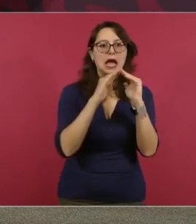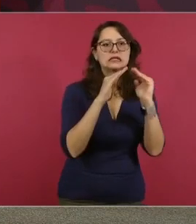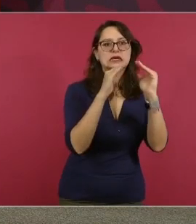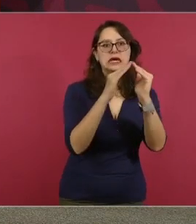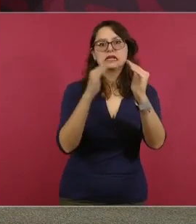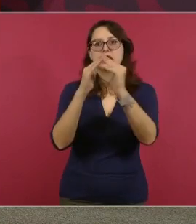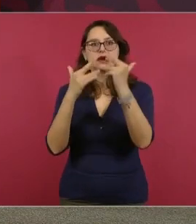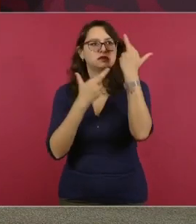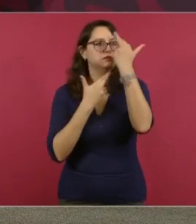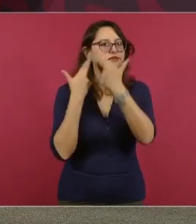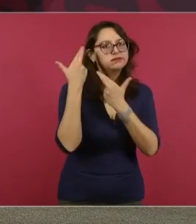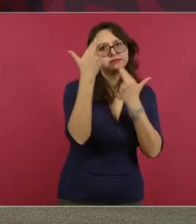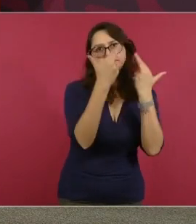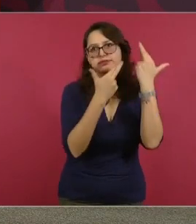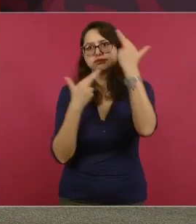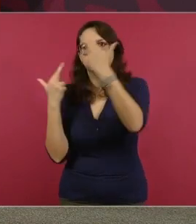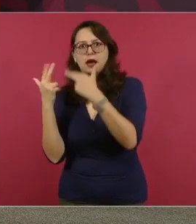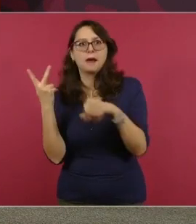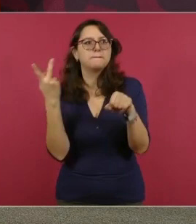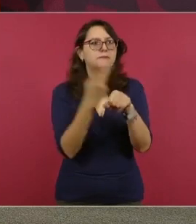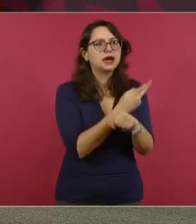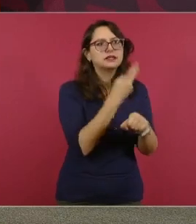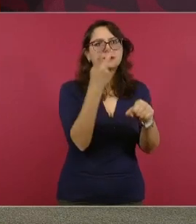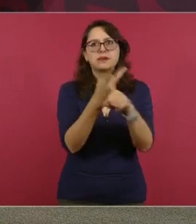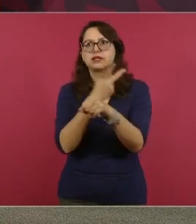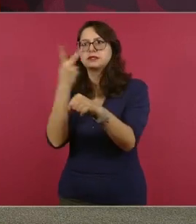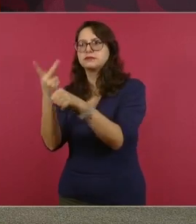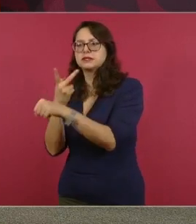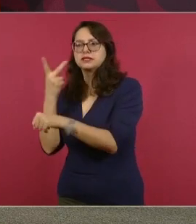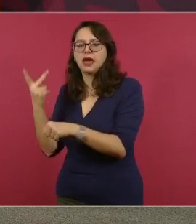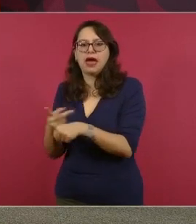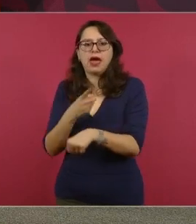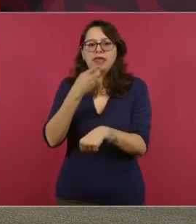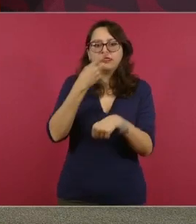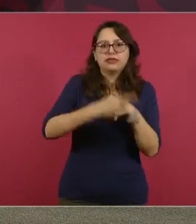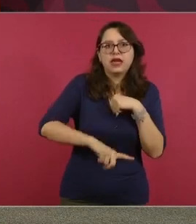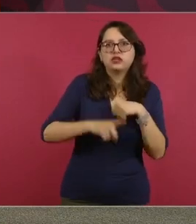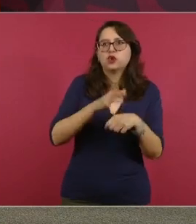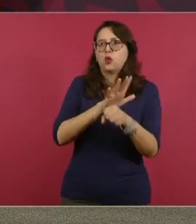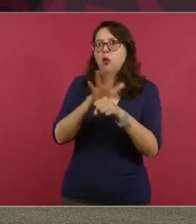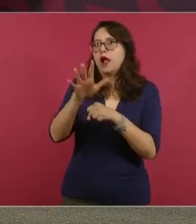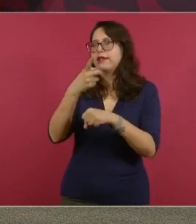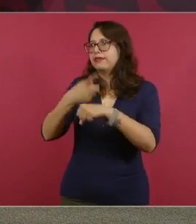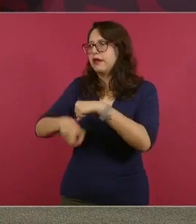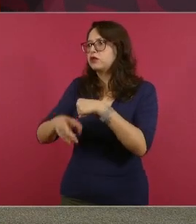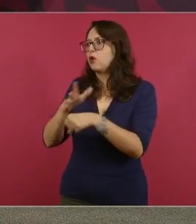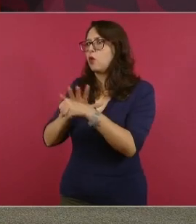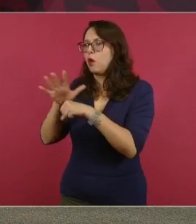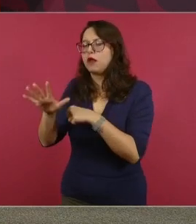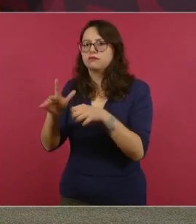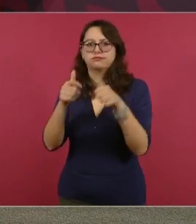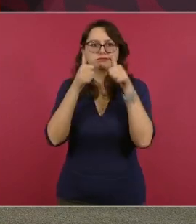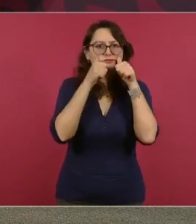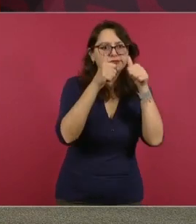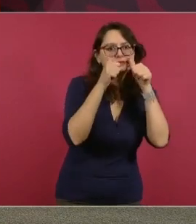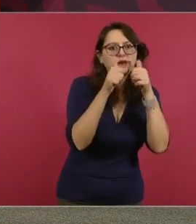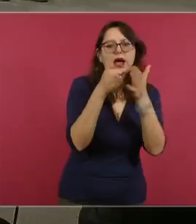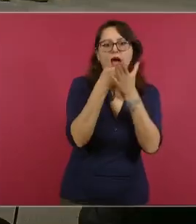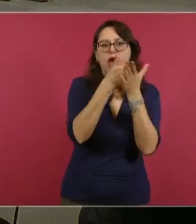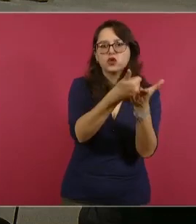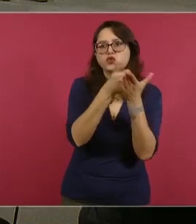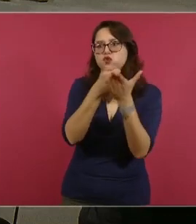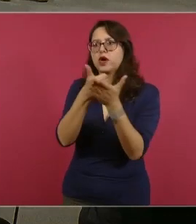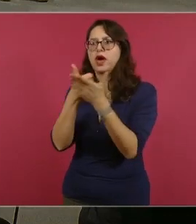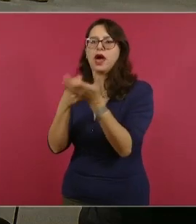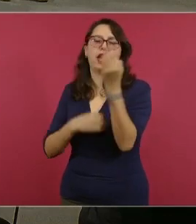casa para constatar los daños y ayudar a todos